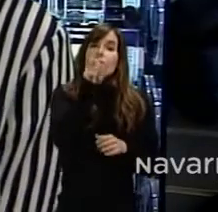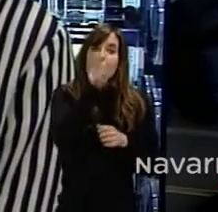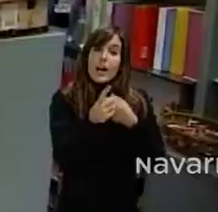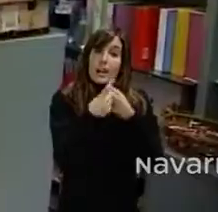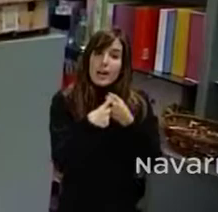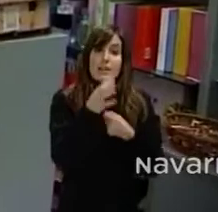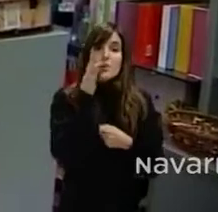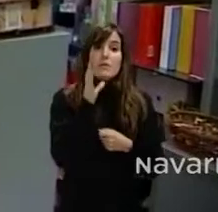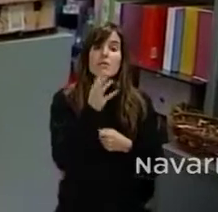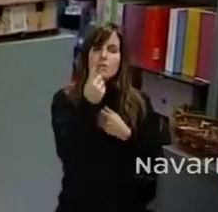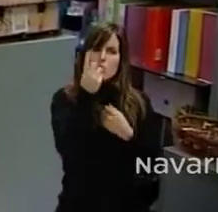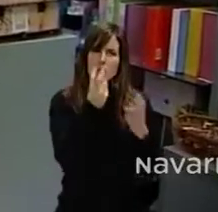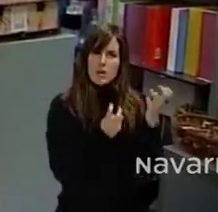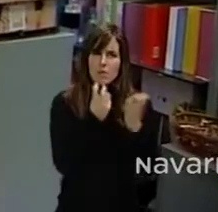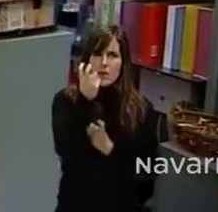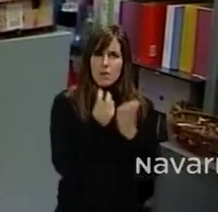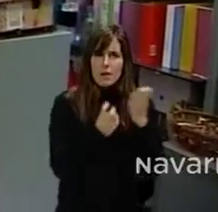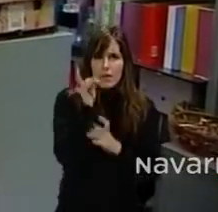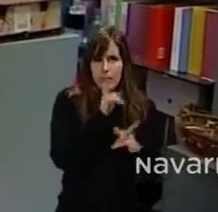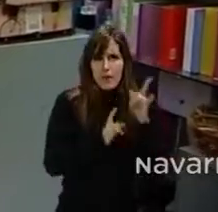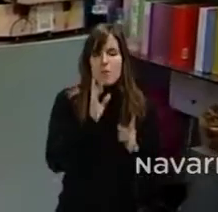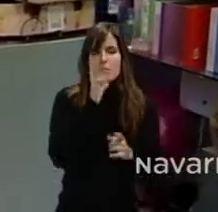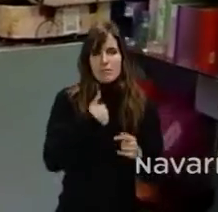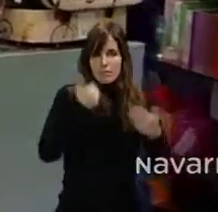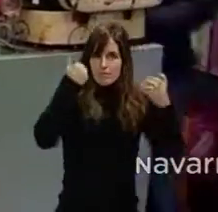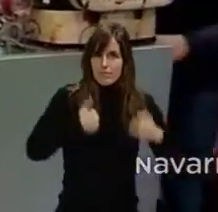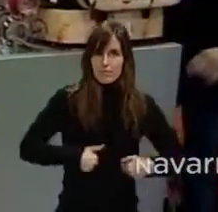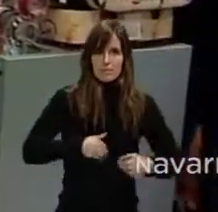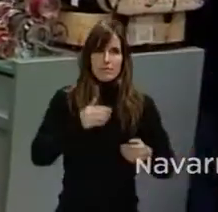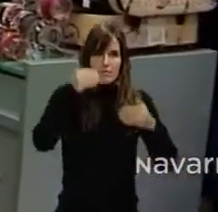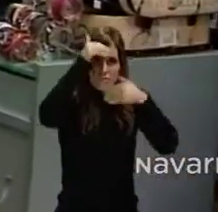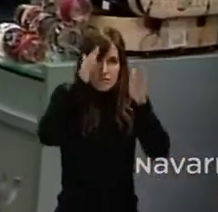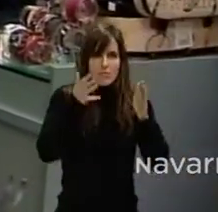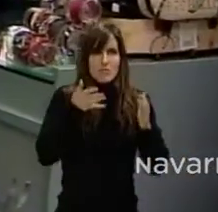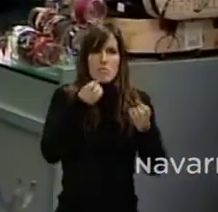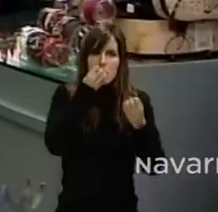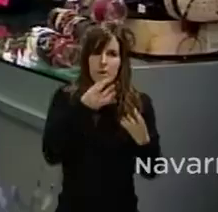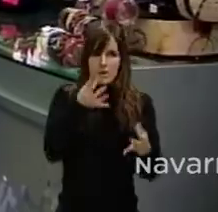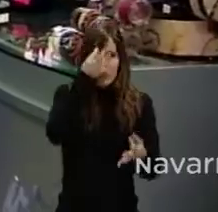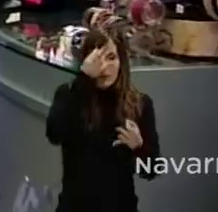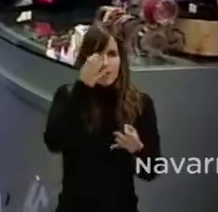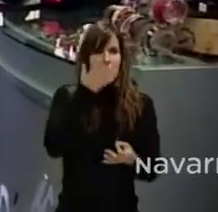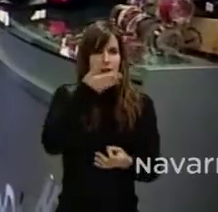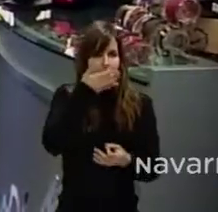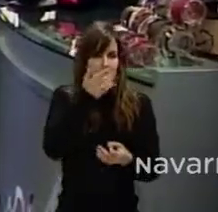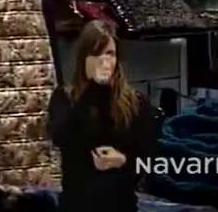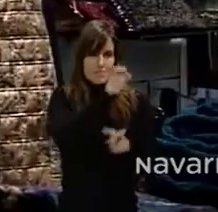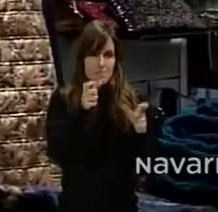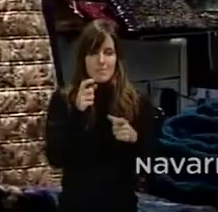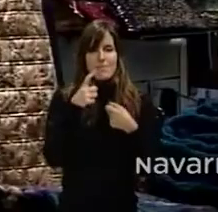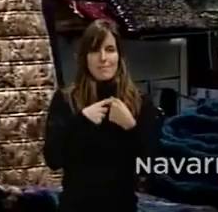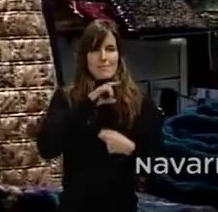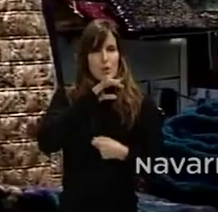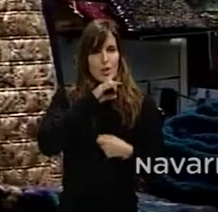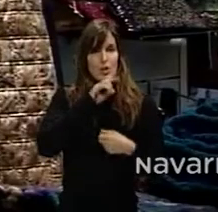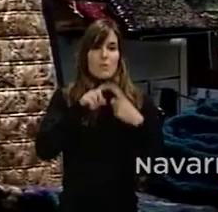Por cómo haces que esa señora realice la compra, sea un momento muy grato y es lo que le va a quedar y lo que le hace volver. La ventaja de que